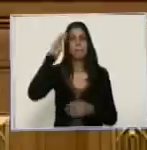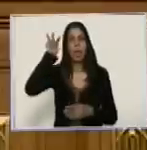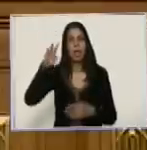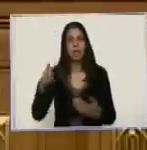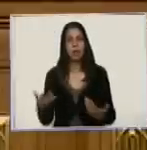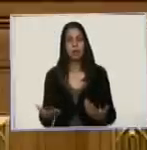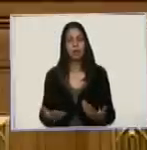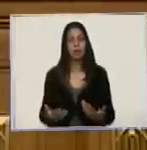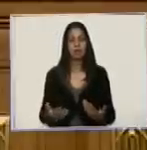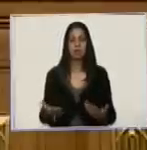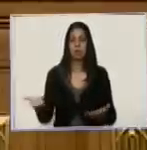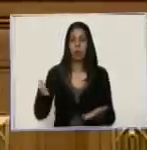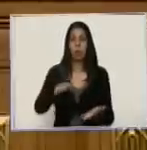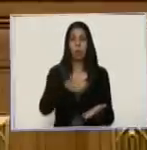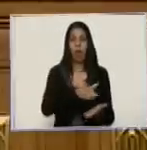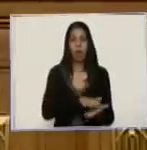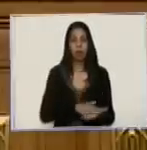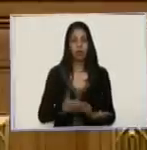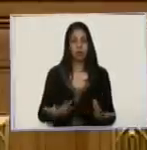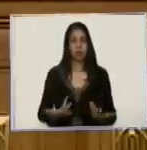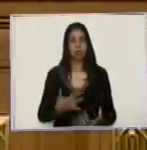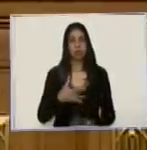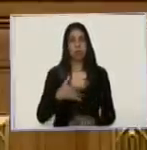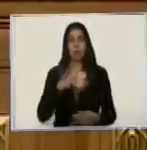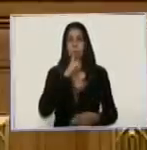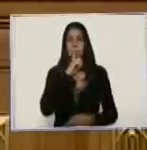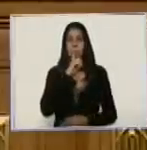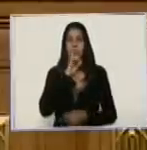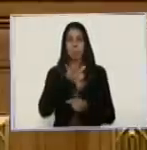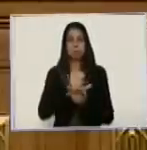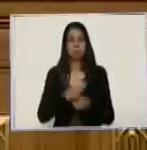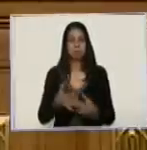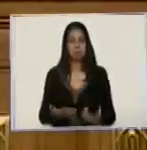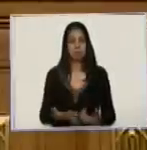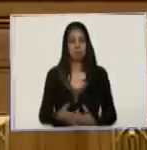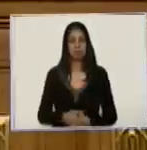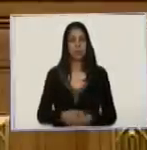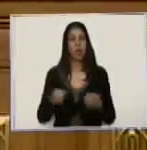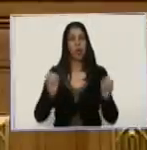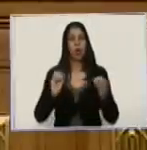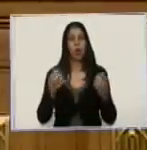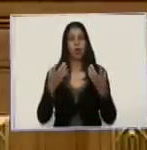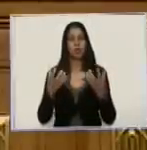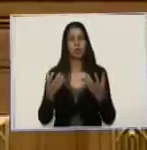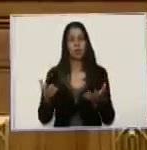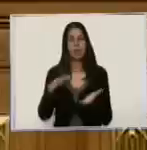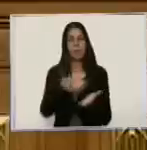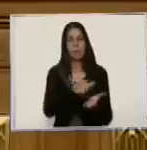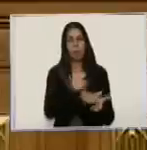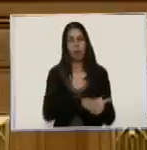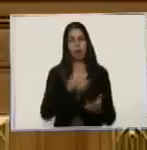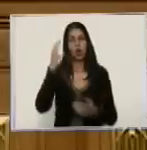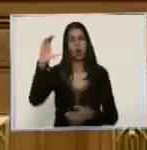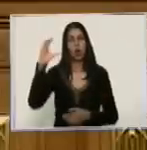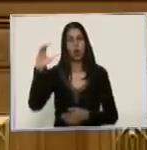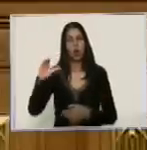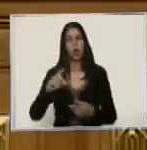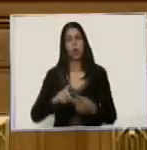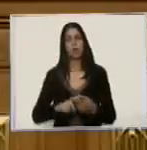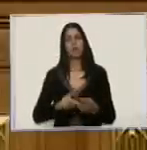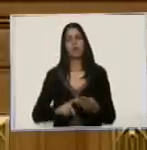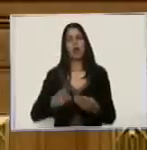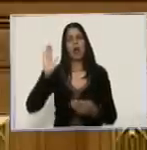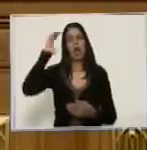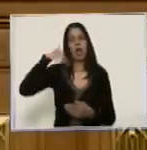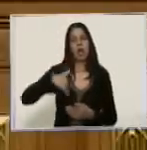esa desaparición? ¿O las miles de desapariciones de los obreros, de los granjeros en Colombia, de los desahuciados en